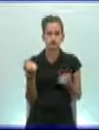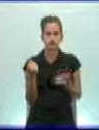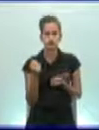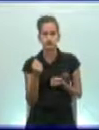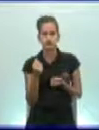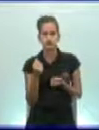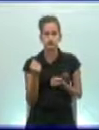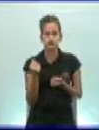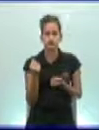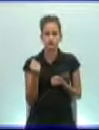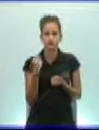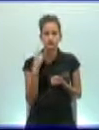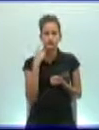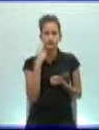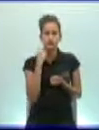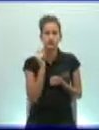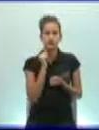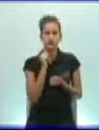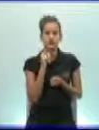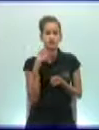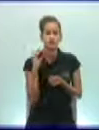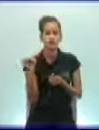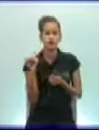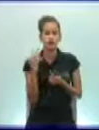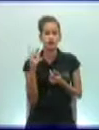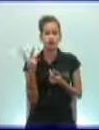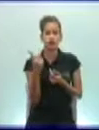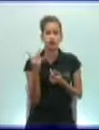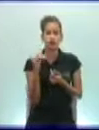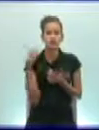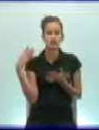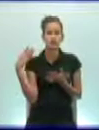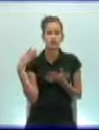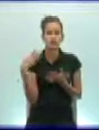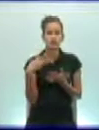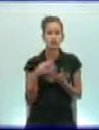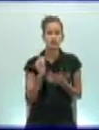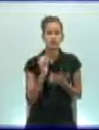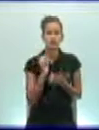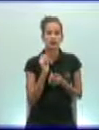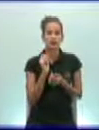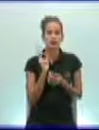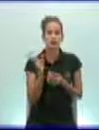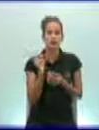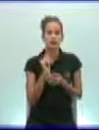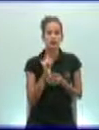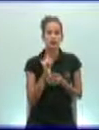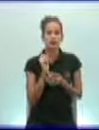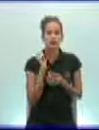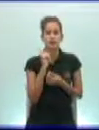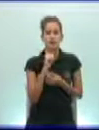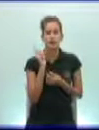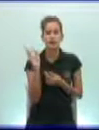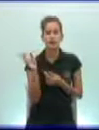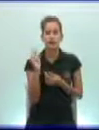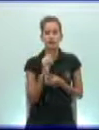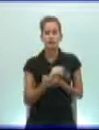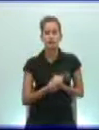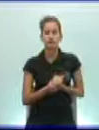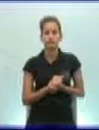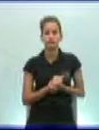también llega hasta la P. En este caso estamos en presencia del lexema, que es la parte del verbo